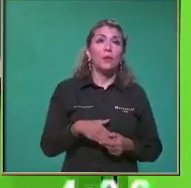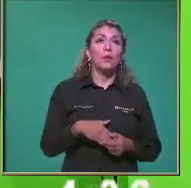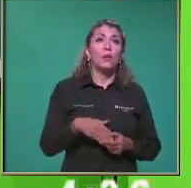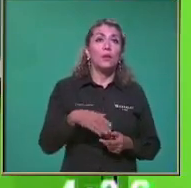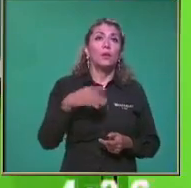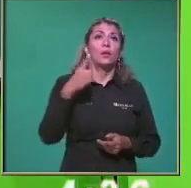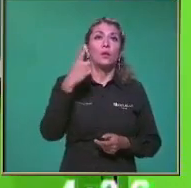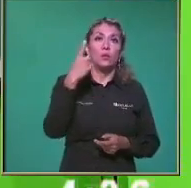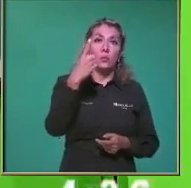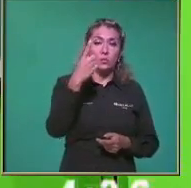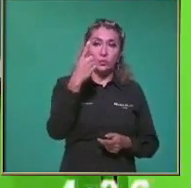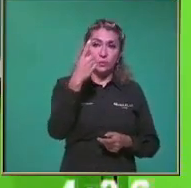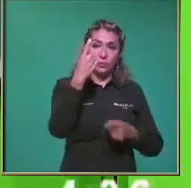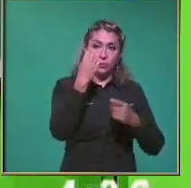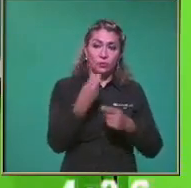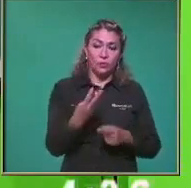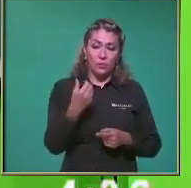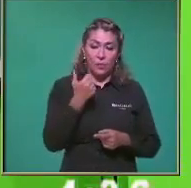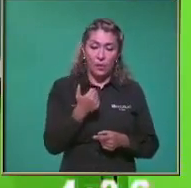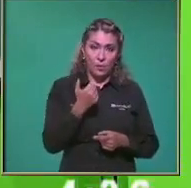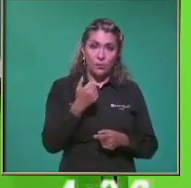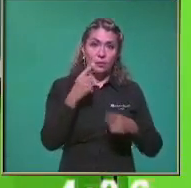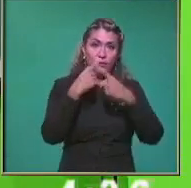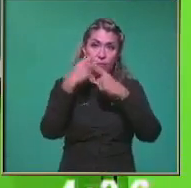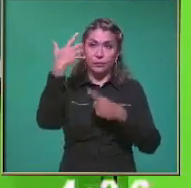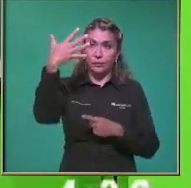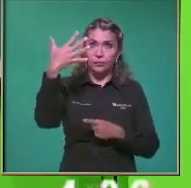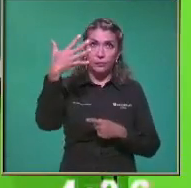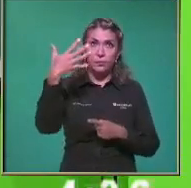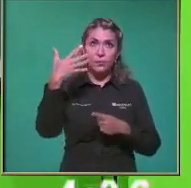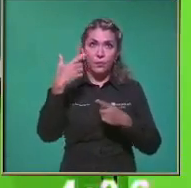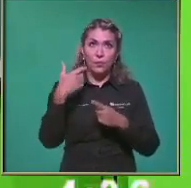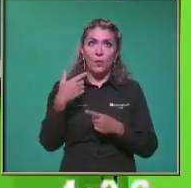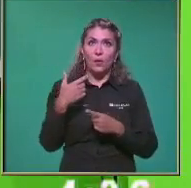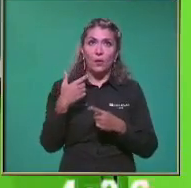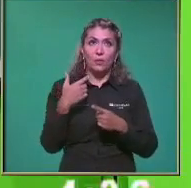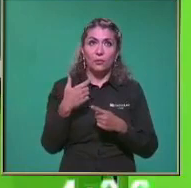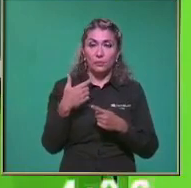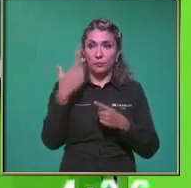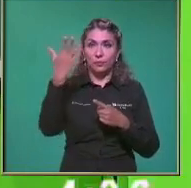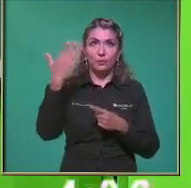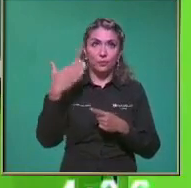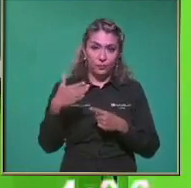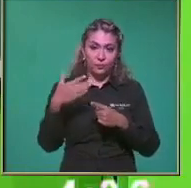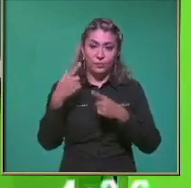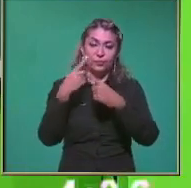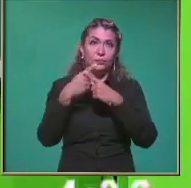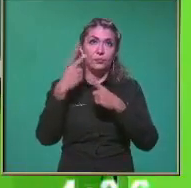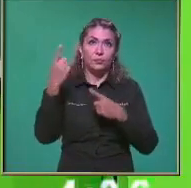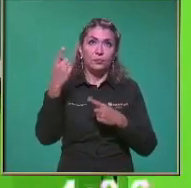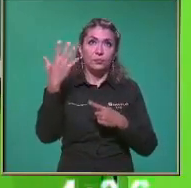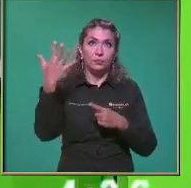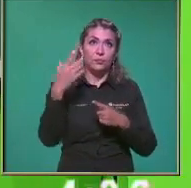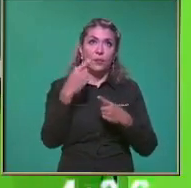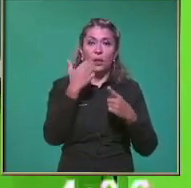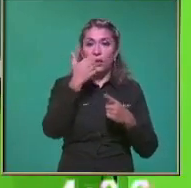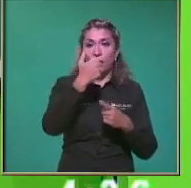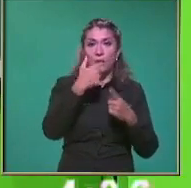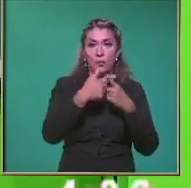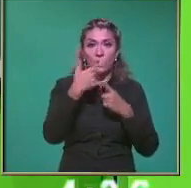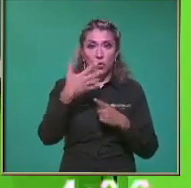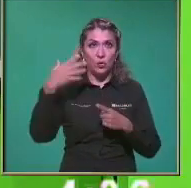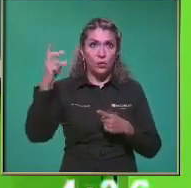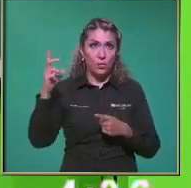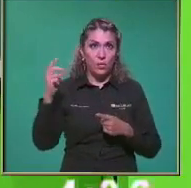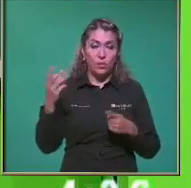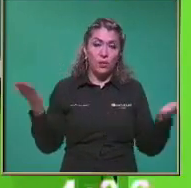5, arriba y abajo, y entonces me quedan 5 treintavos. Entonces, ya tengo dos fracciones que son